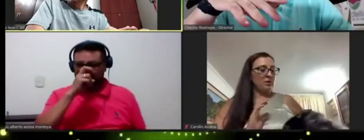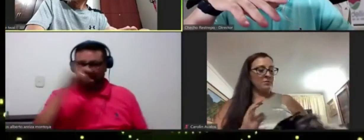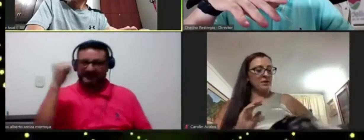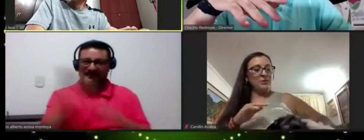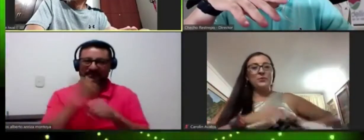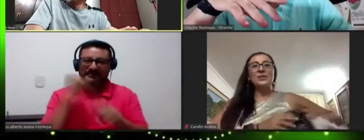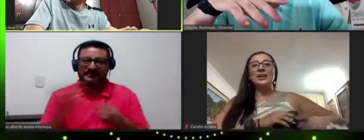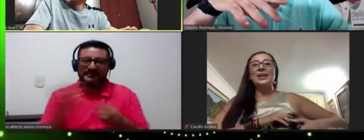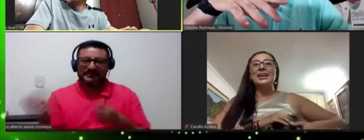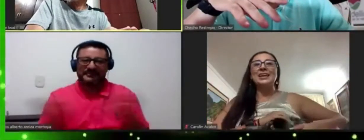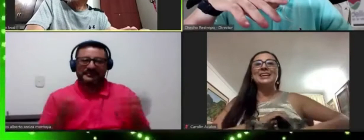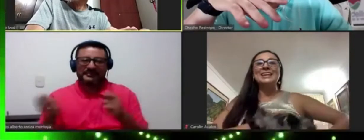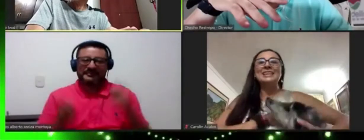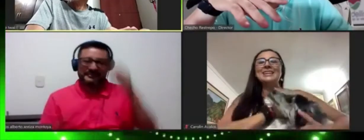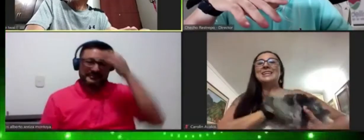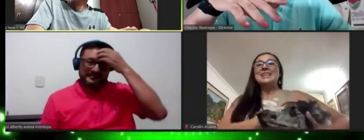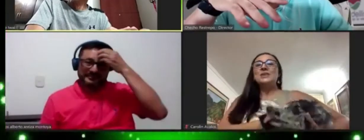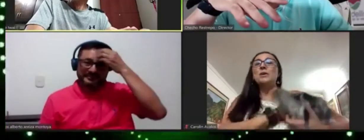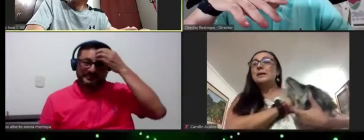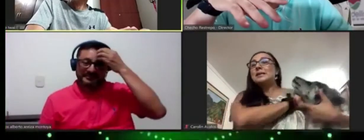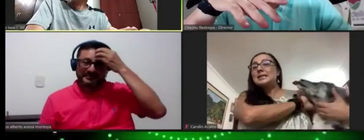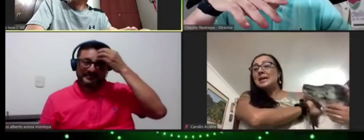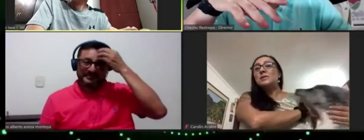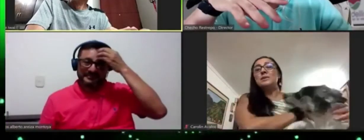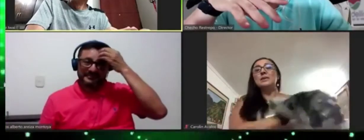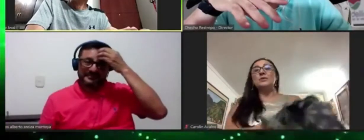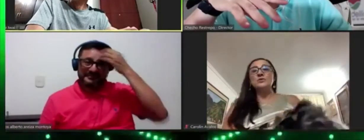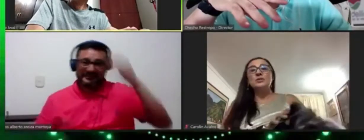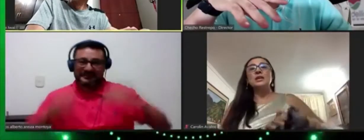Hola, amigo. Lo aprendí allá,